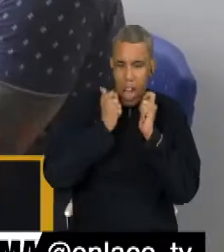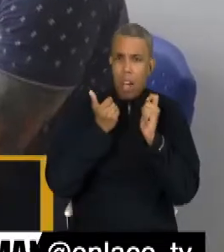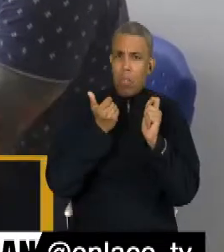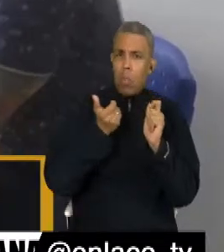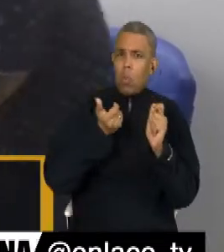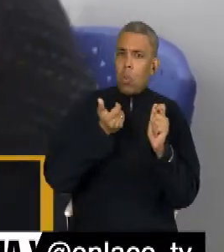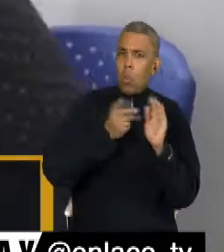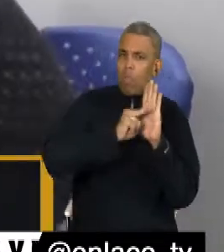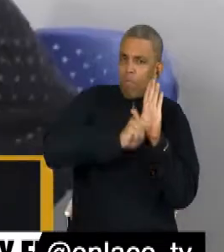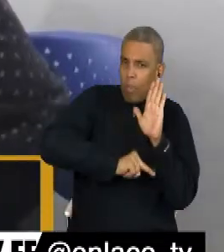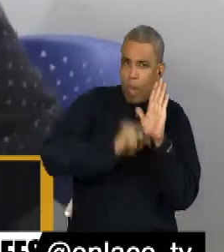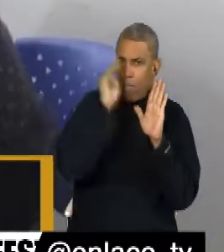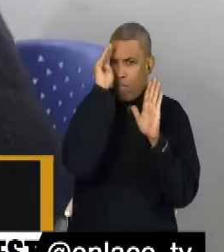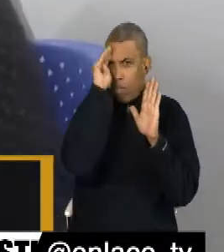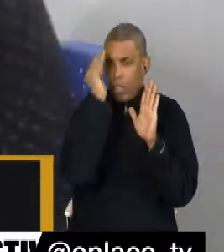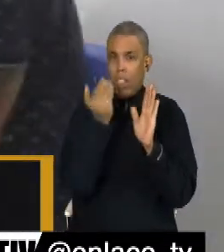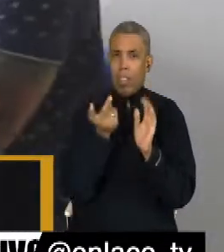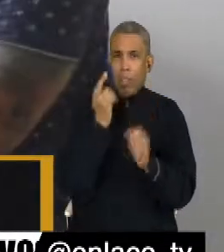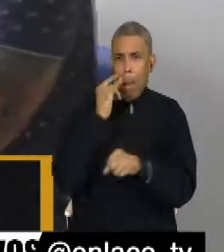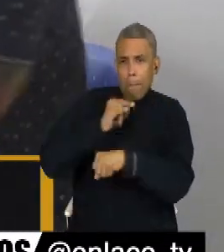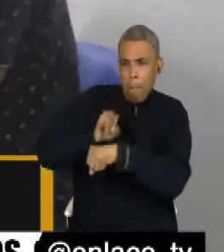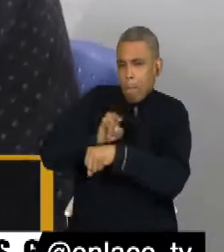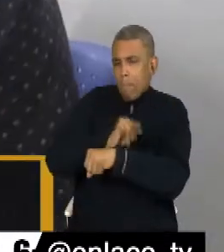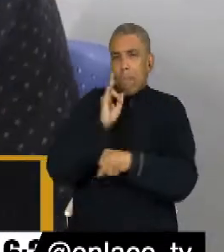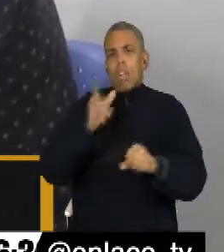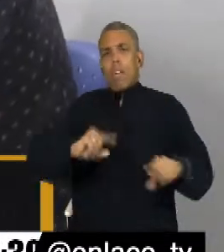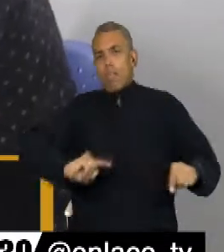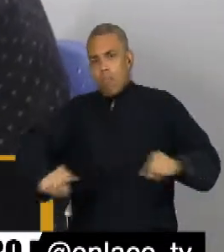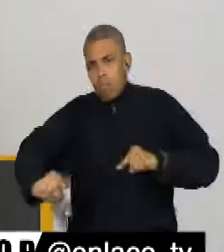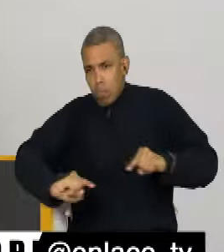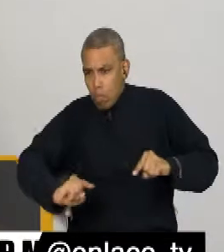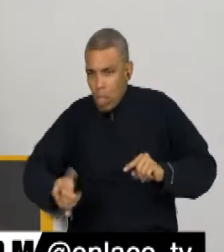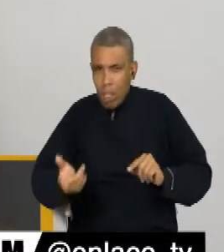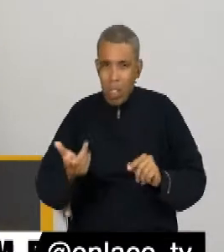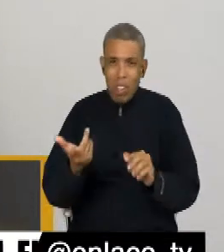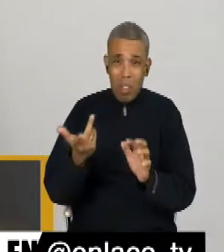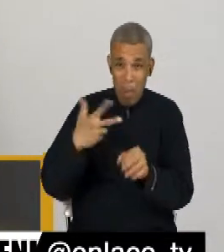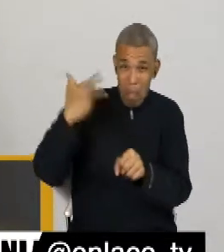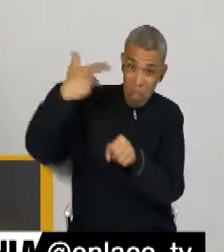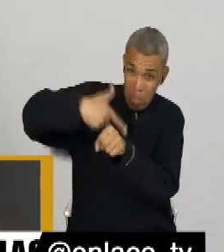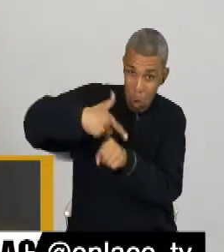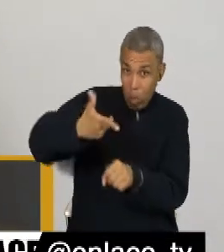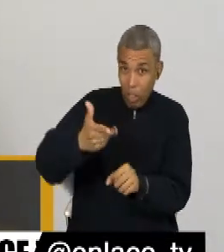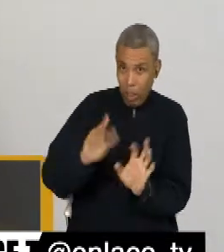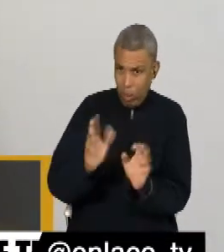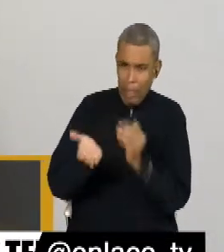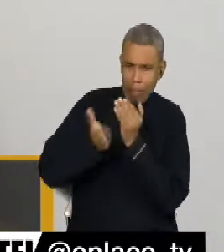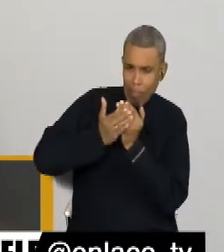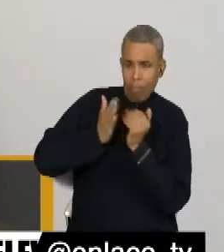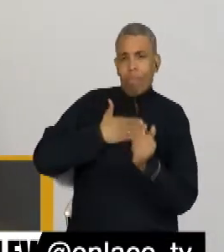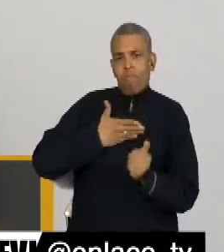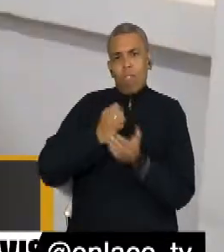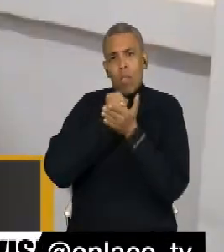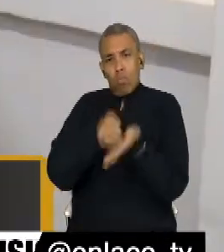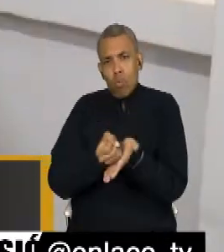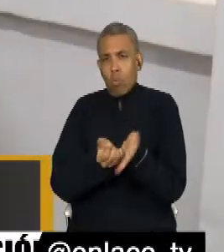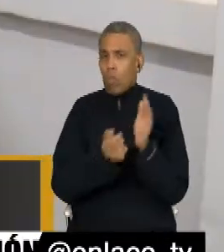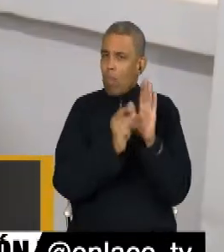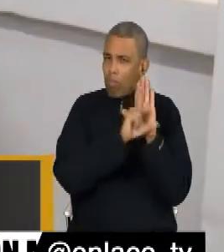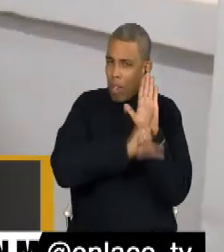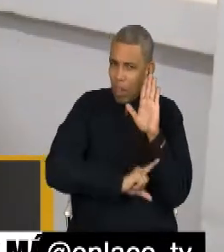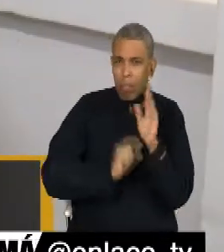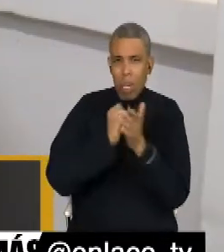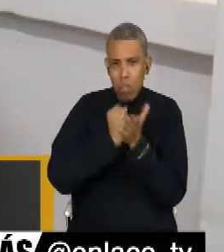Vigilancia Administrativa y en Servicios Públicos, para que vengan a nuestra nueva sede, que está mucho más cómoda y mucho